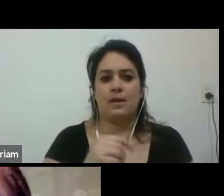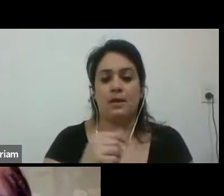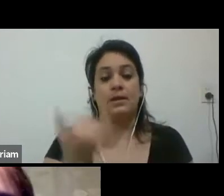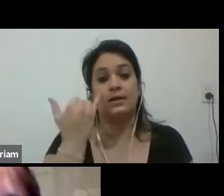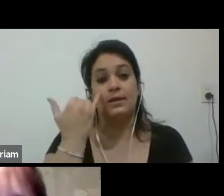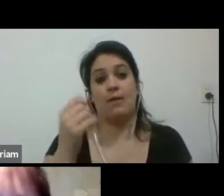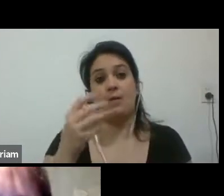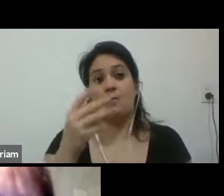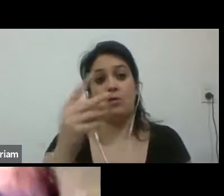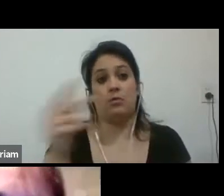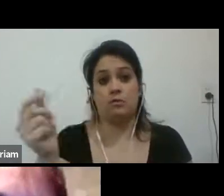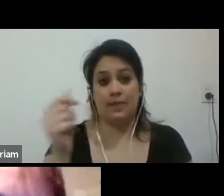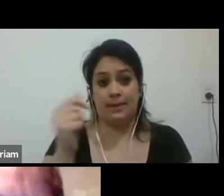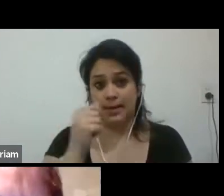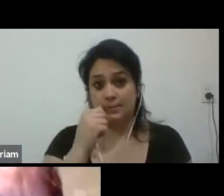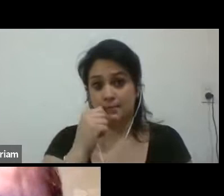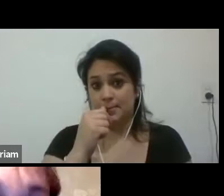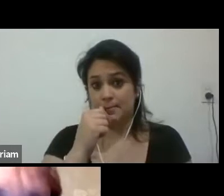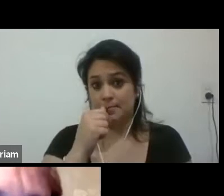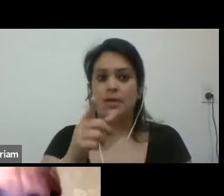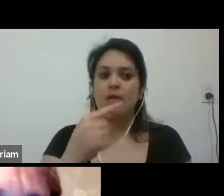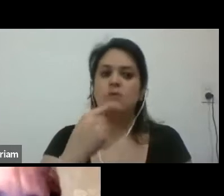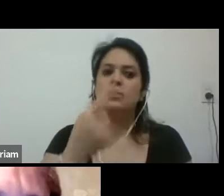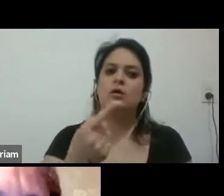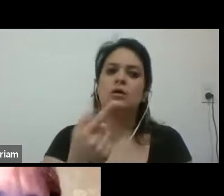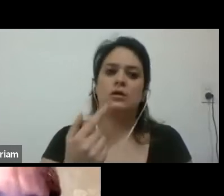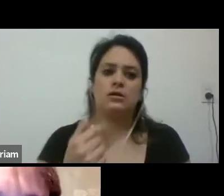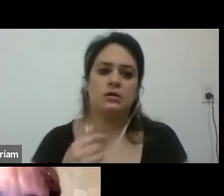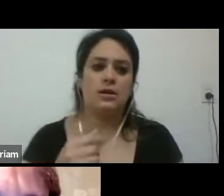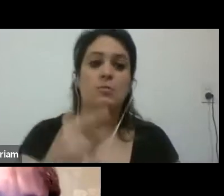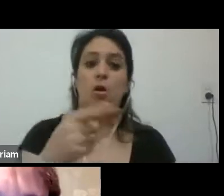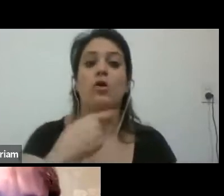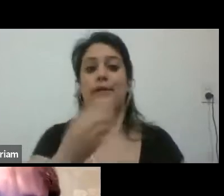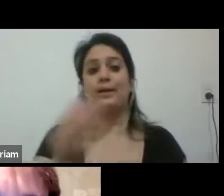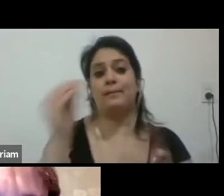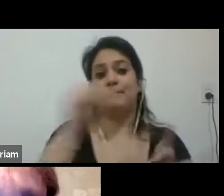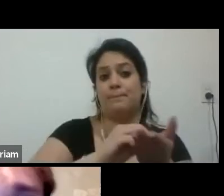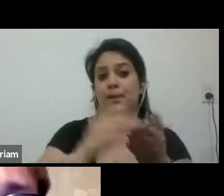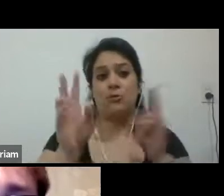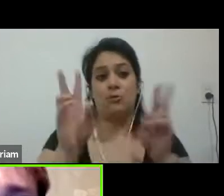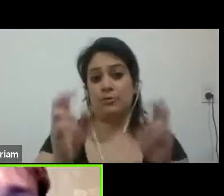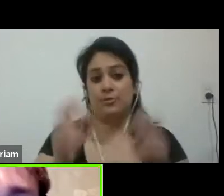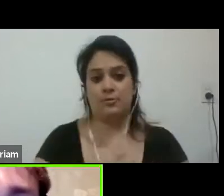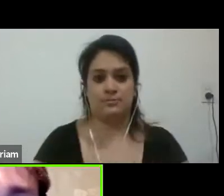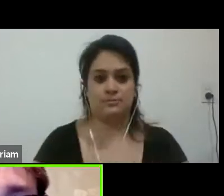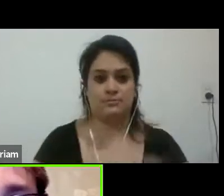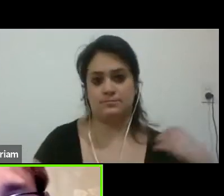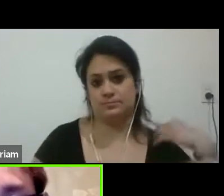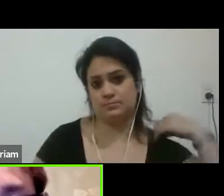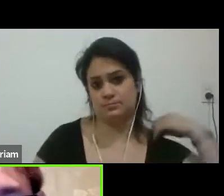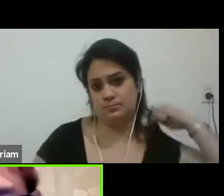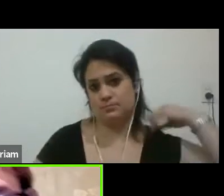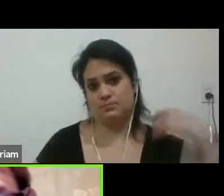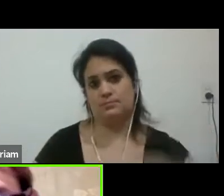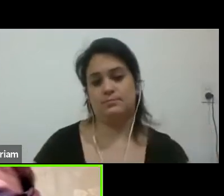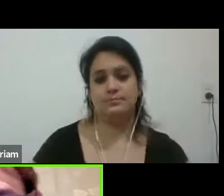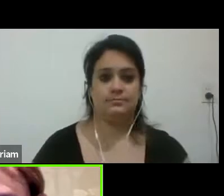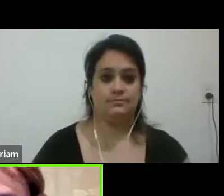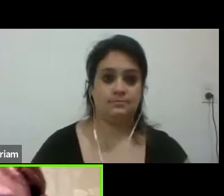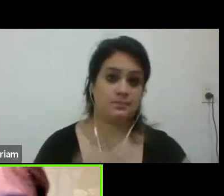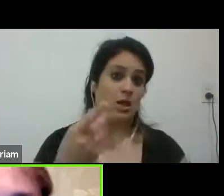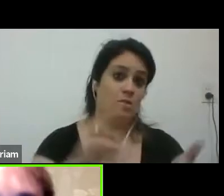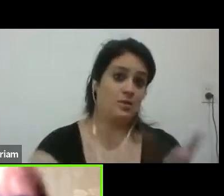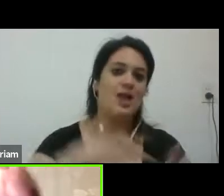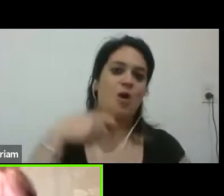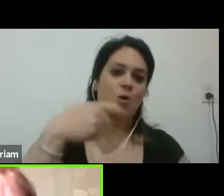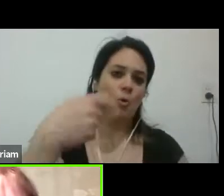mientras tanto leandro comenta que si quieres agregar algo como para no vuelva a hacerla vuelvo a repetir la